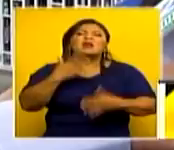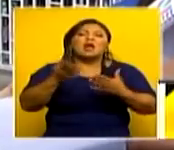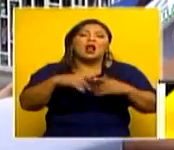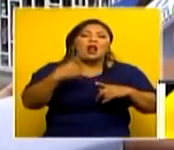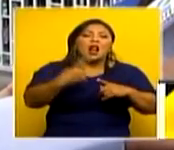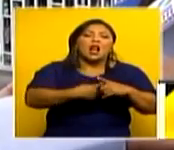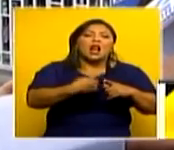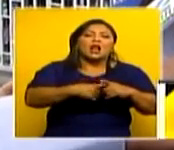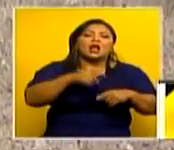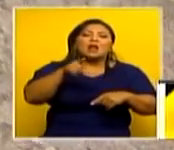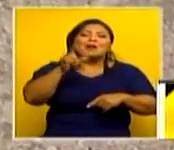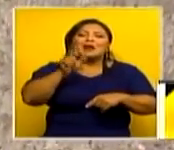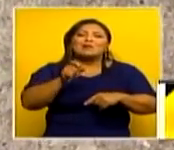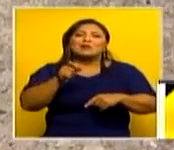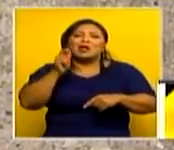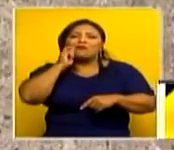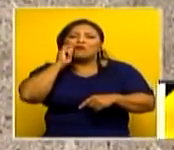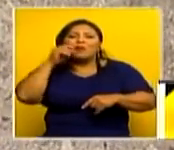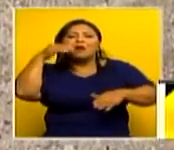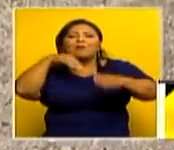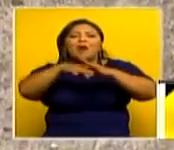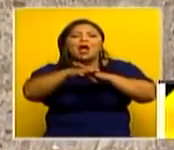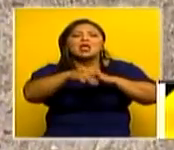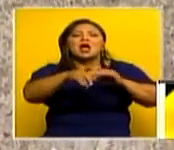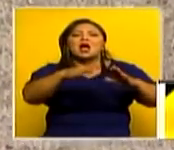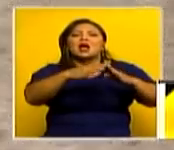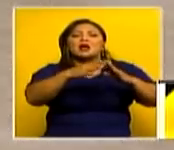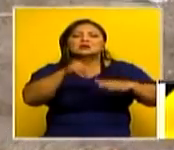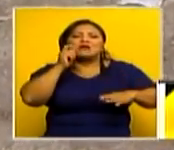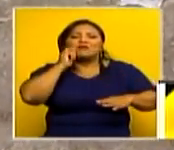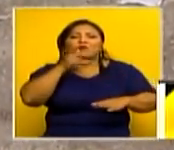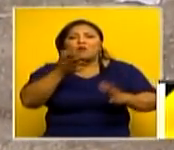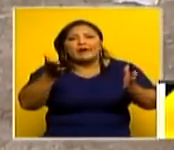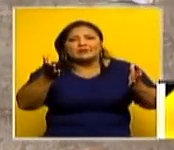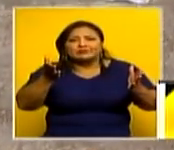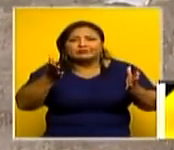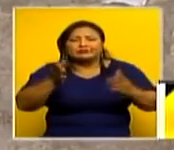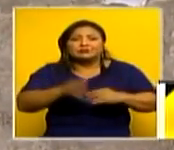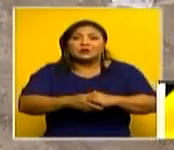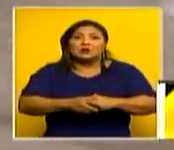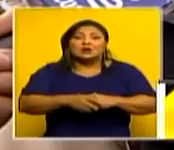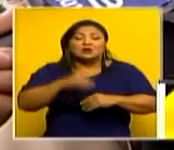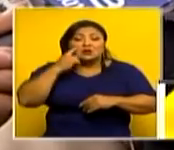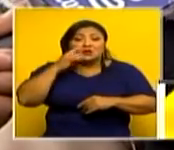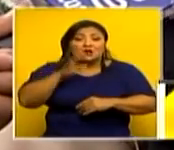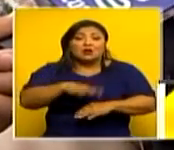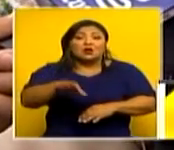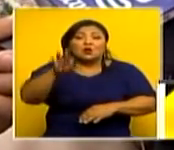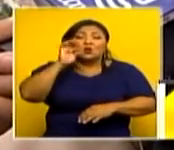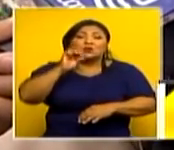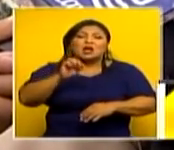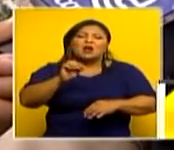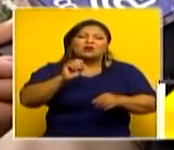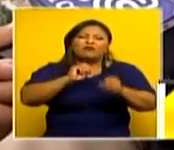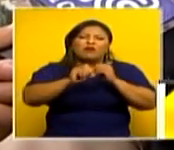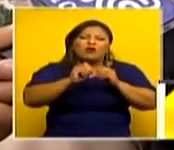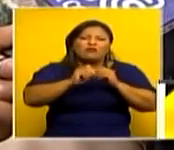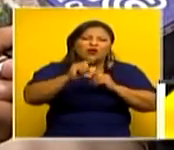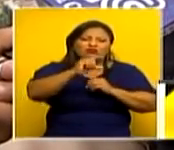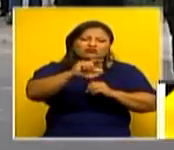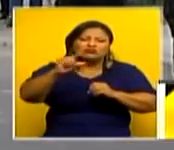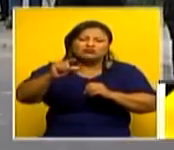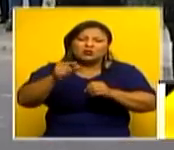los fumones, para que ingresen a fumar en el sector. Lo que encontraron es ciertos palillos, cerillas de fósforas,